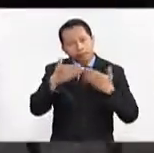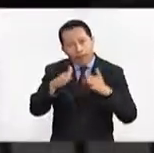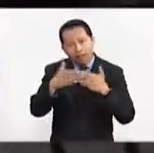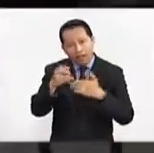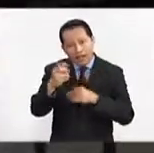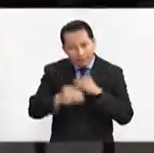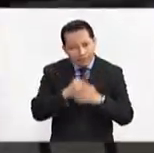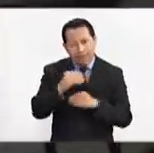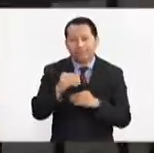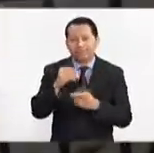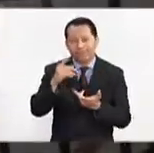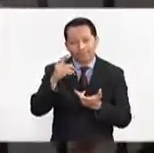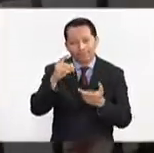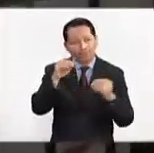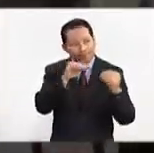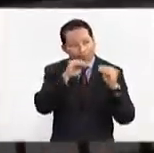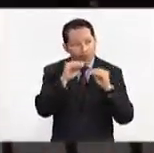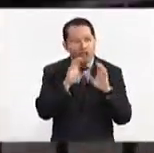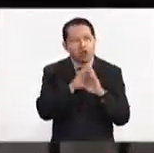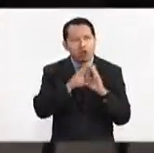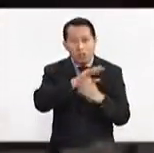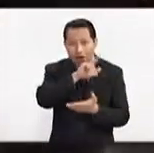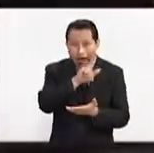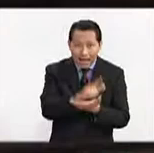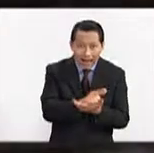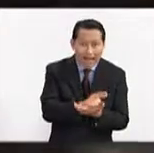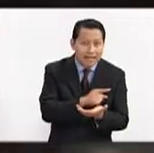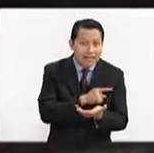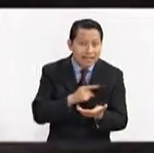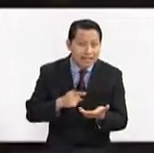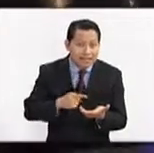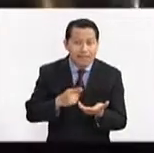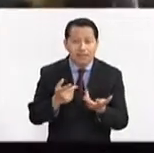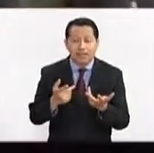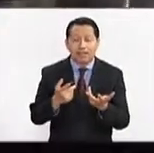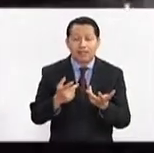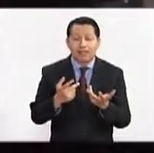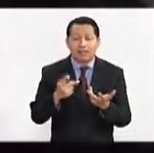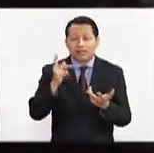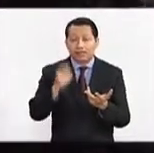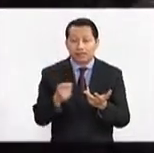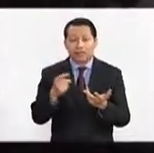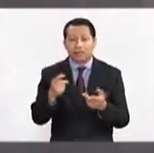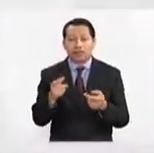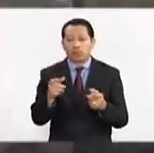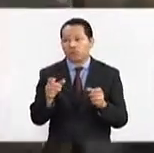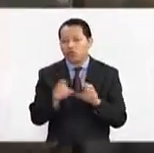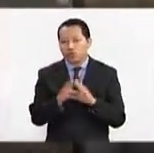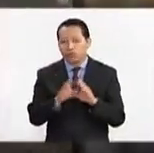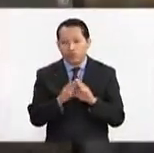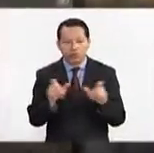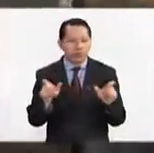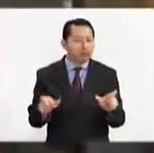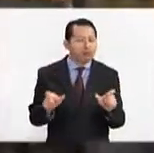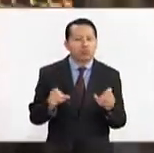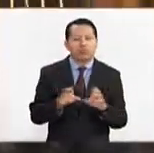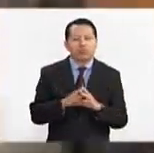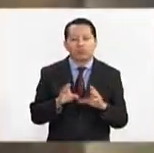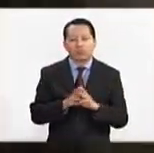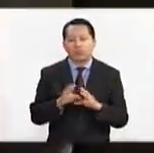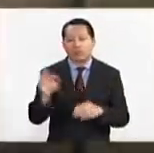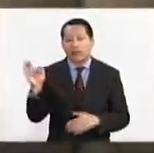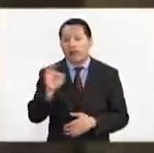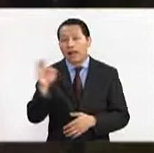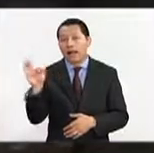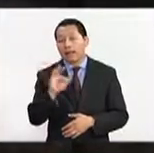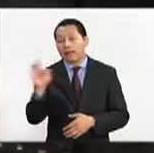ahora a buscar algún tipo de legislación, se van a cerrar los controles, se va a restablecer la